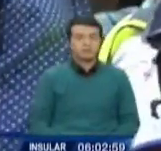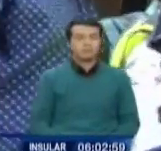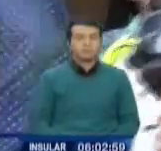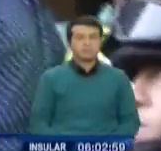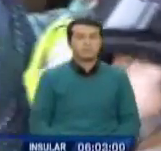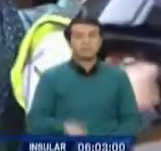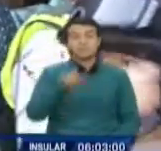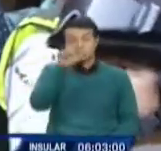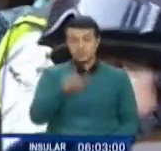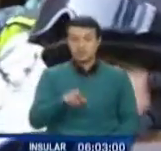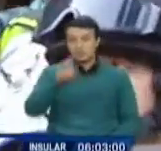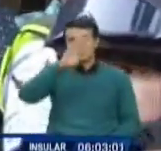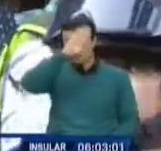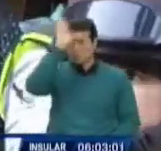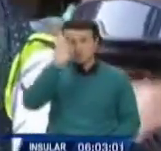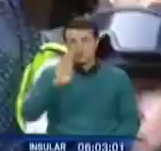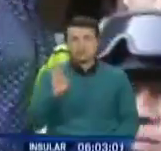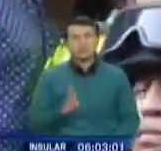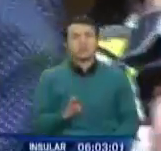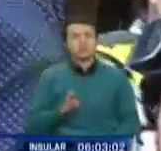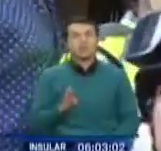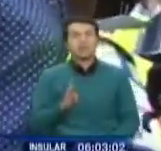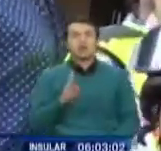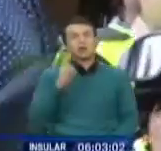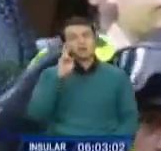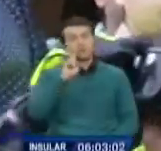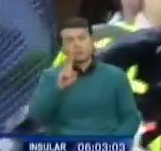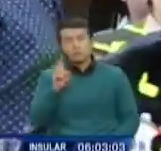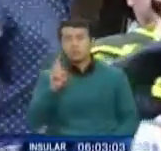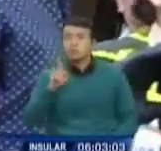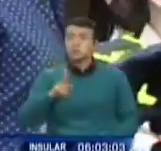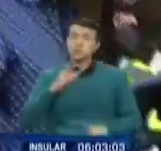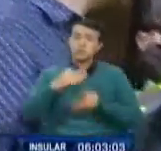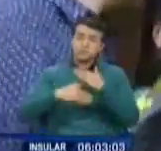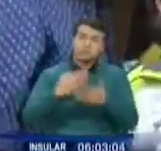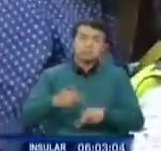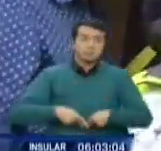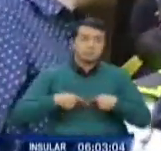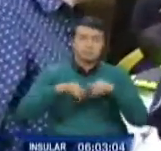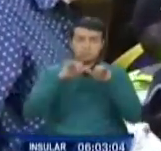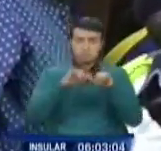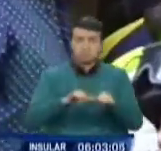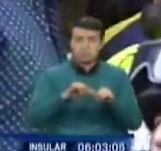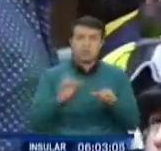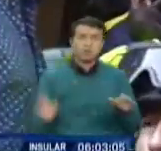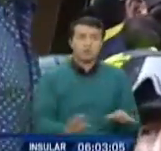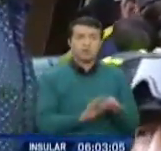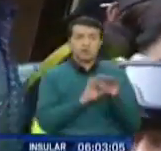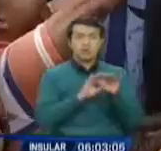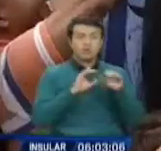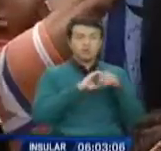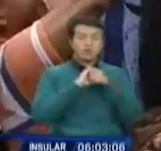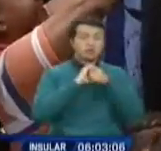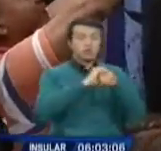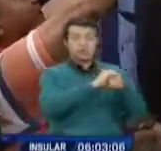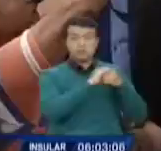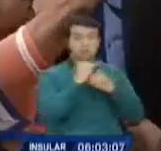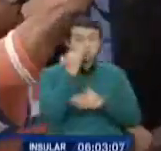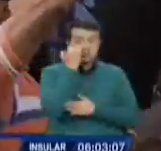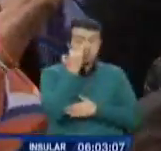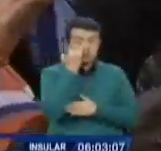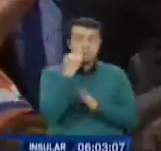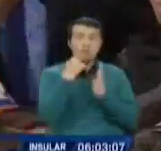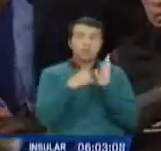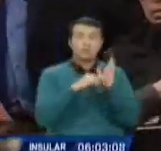Esta franco-brasileña llegó a Ecuador como turista y luego se radicó en nuestro país, vinculándose con movimientos indígenas. Uno de ellos,